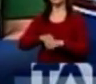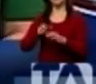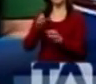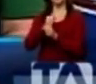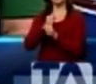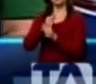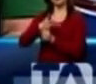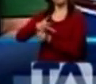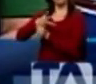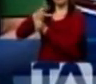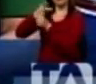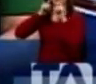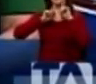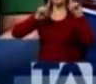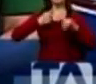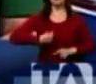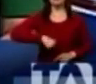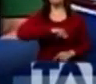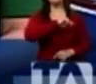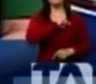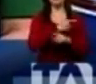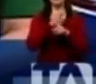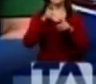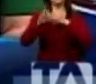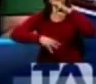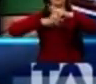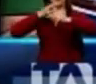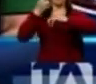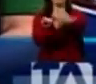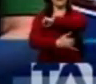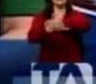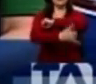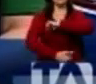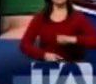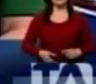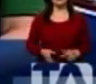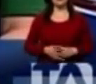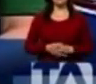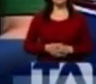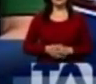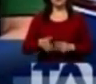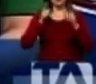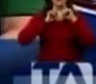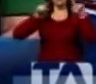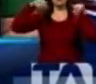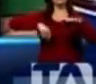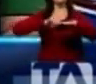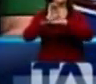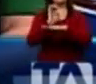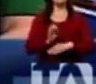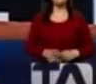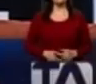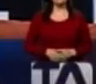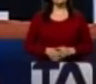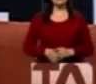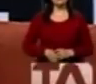realizado un documental que ha sido muy exitoso en España y en varias partes del mundo, y que hoy también lo quieres dar a conocer acá en Ecuador.